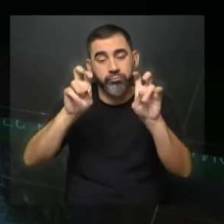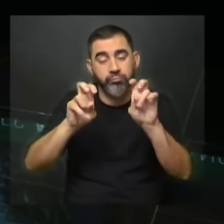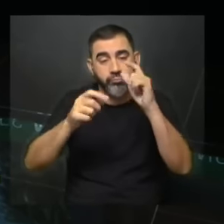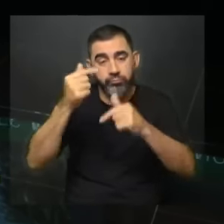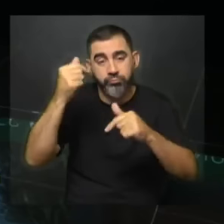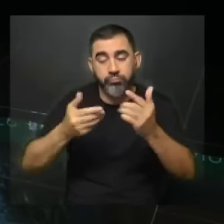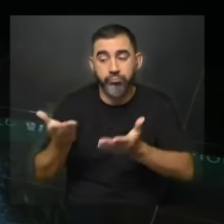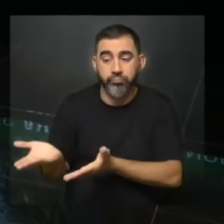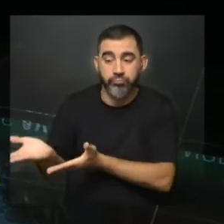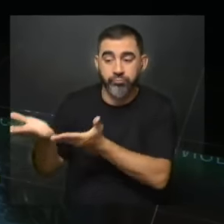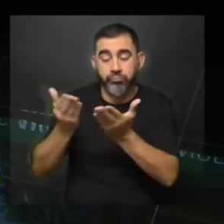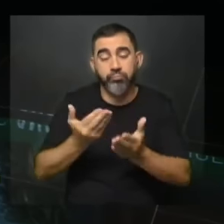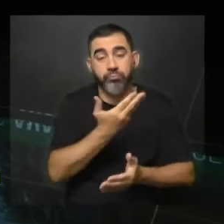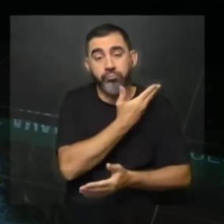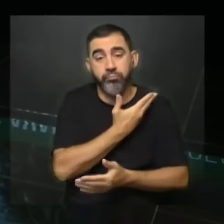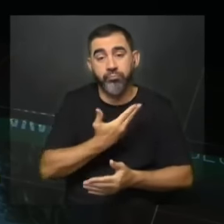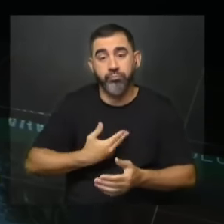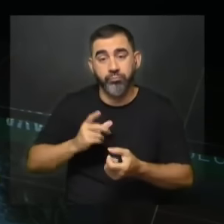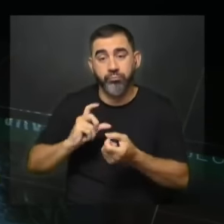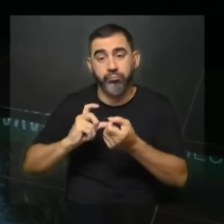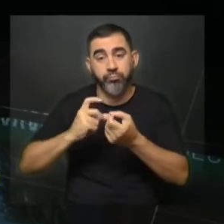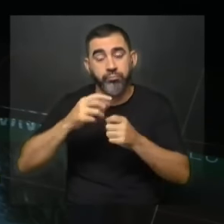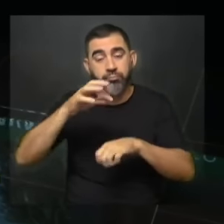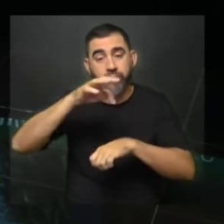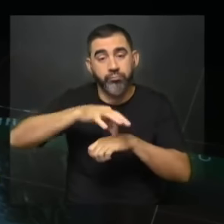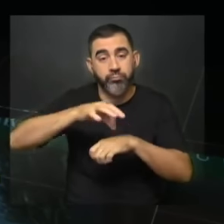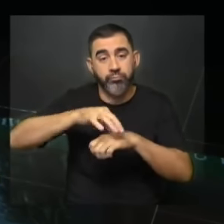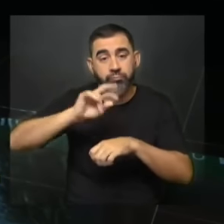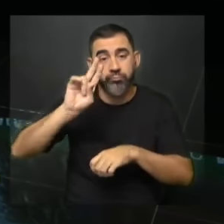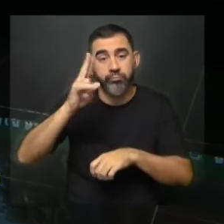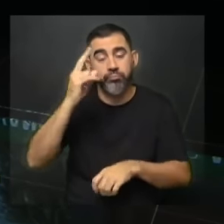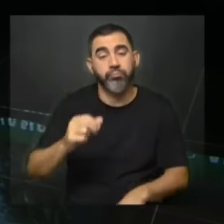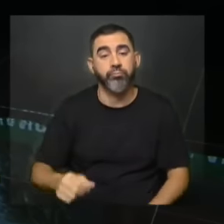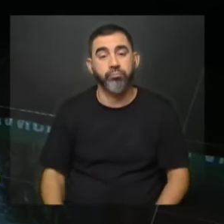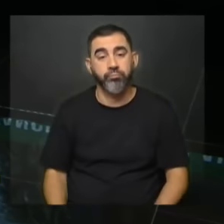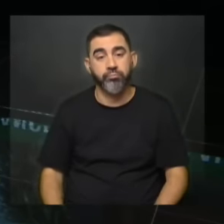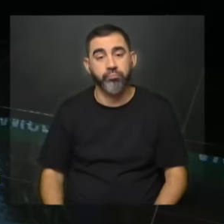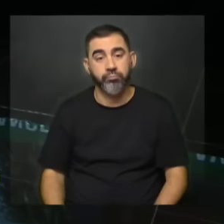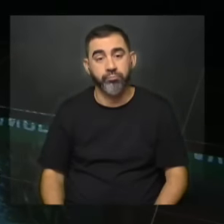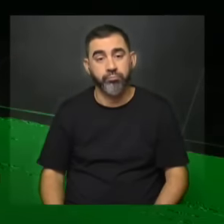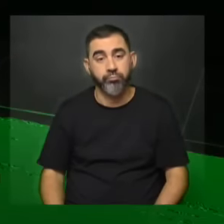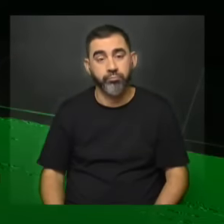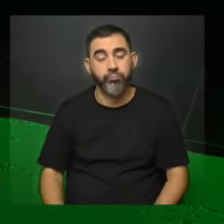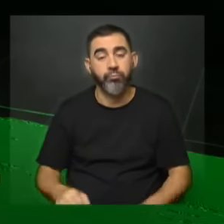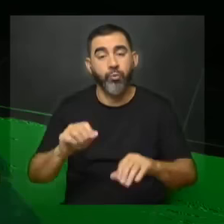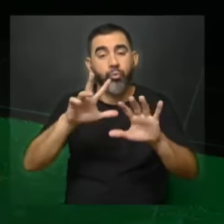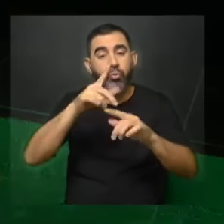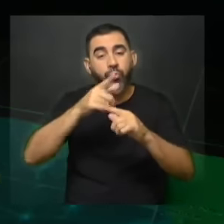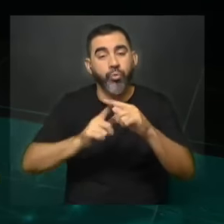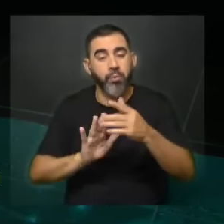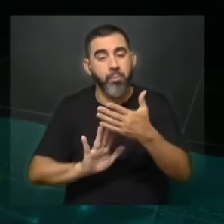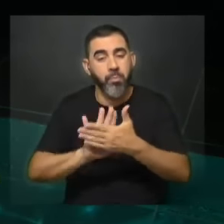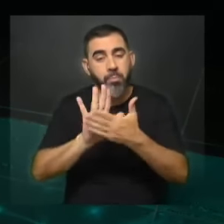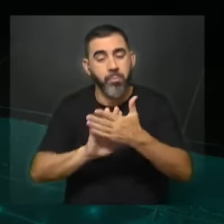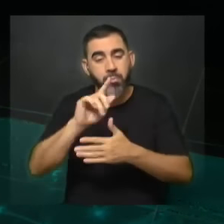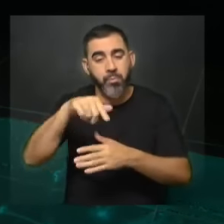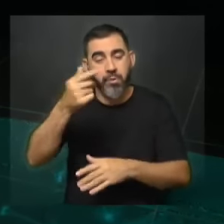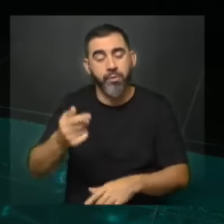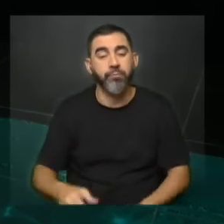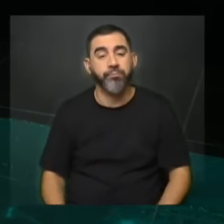recibiendo al presidente del sindicato médico José minar reta eso será pasada de las 8:30 de la mañana en nuestra